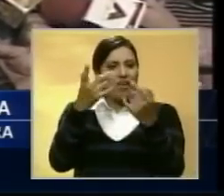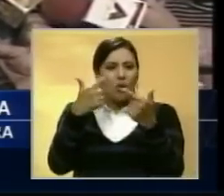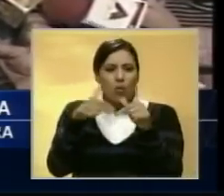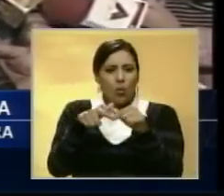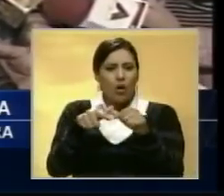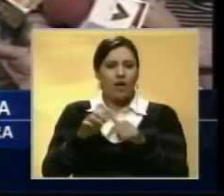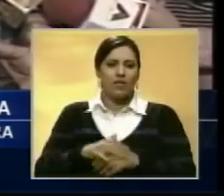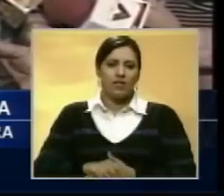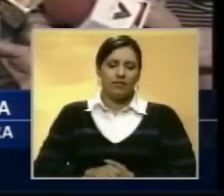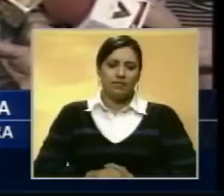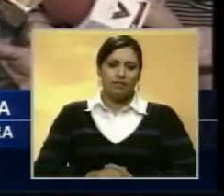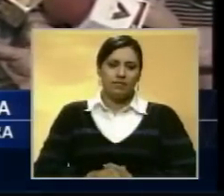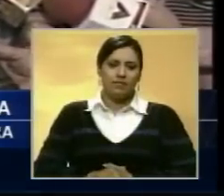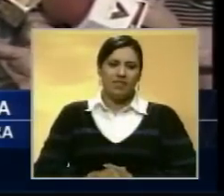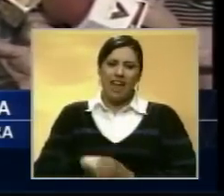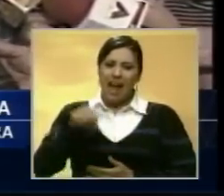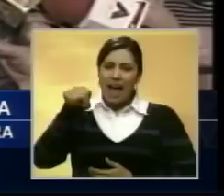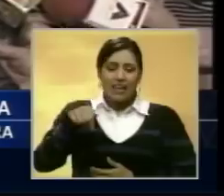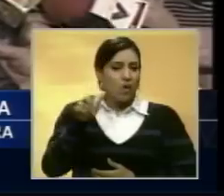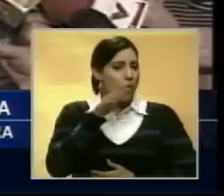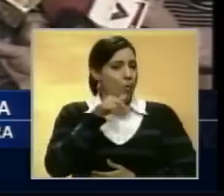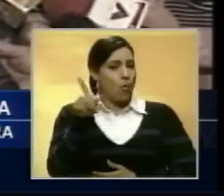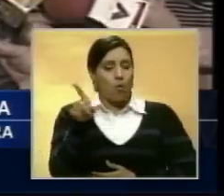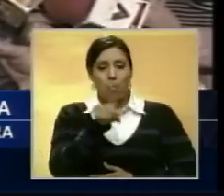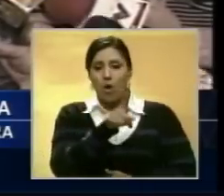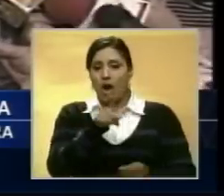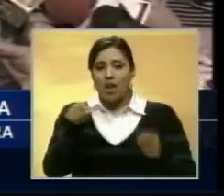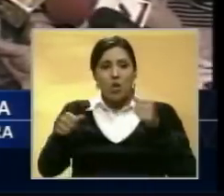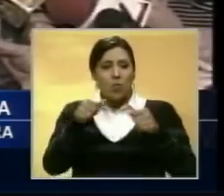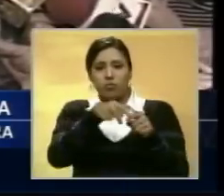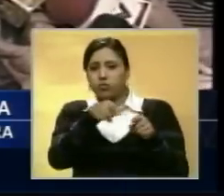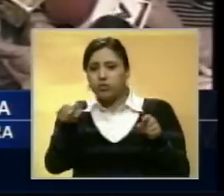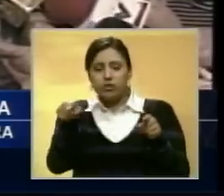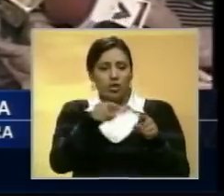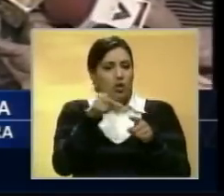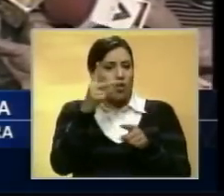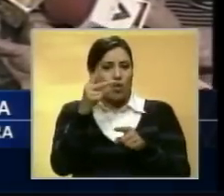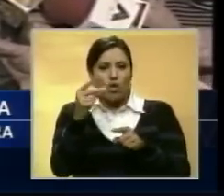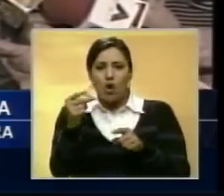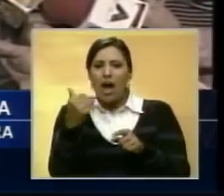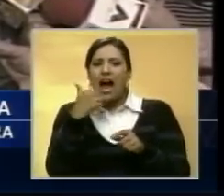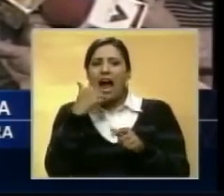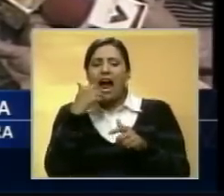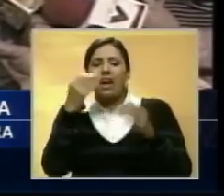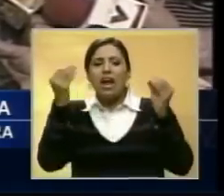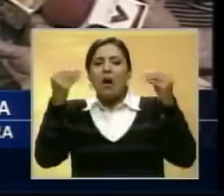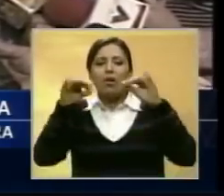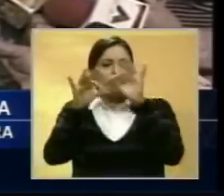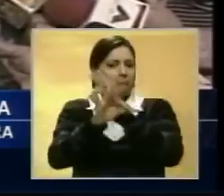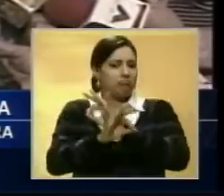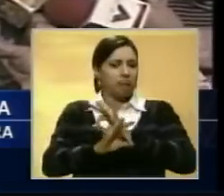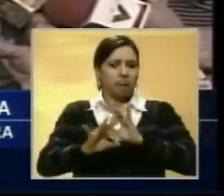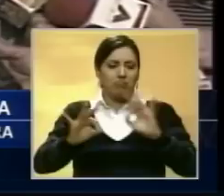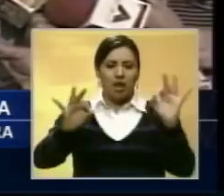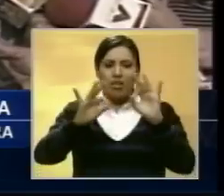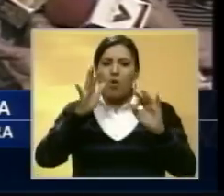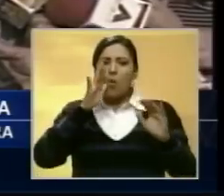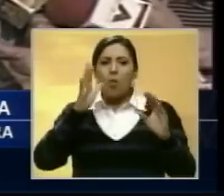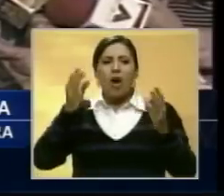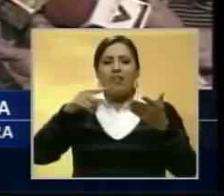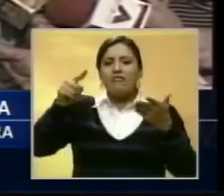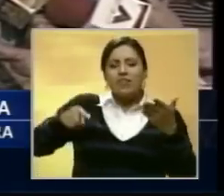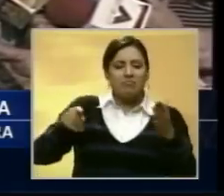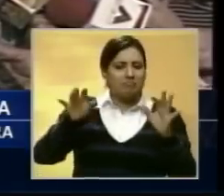corredores. Aquí no hay corredores, no lo establece ningún acuerdo, ningún